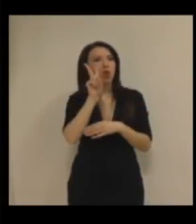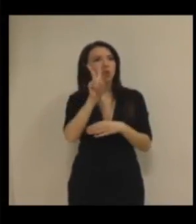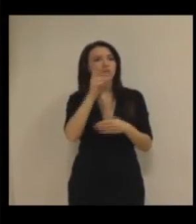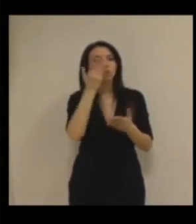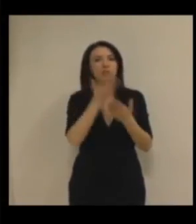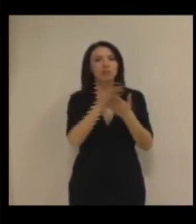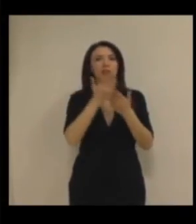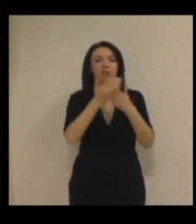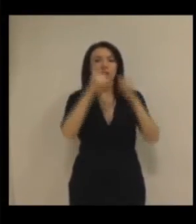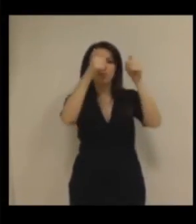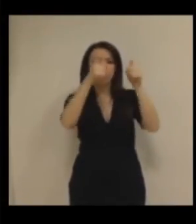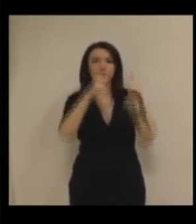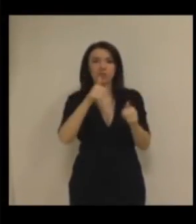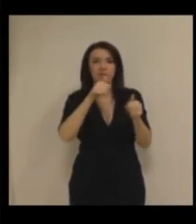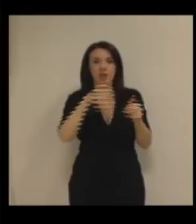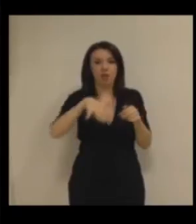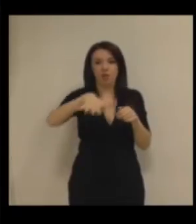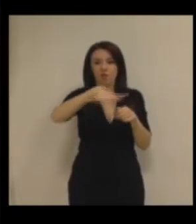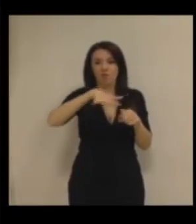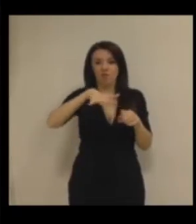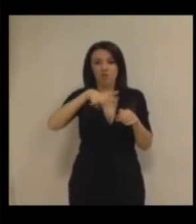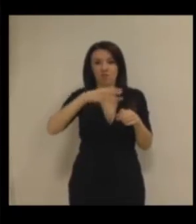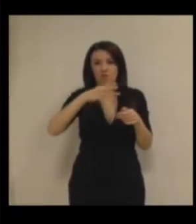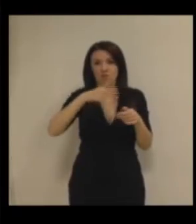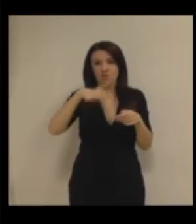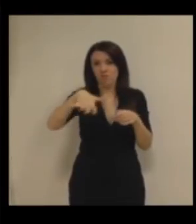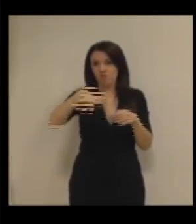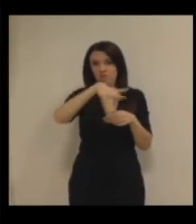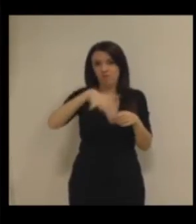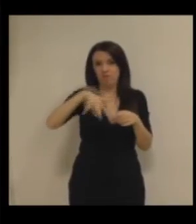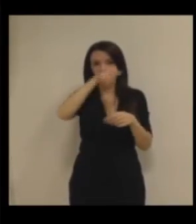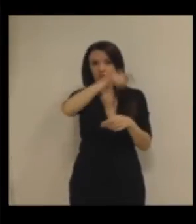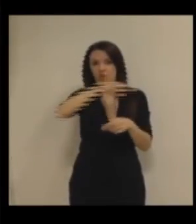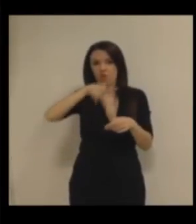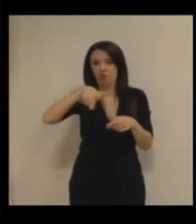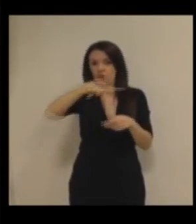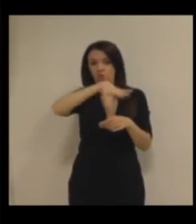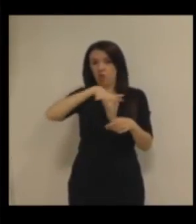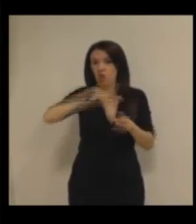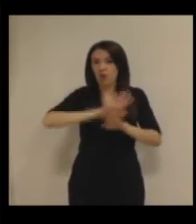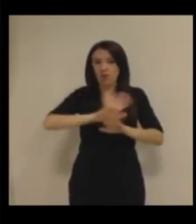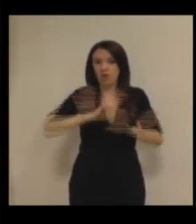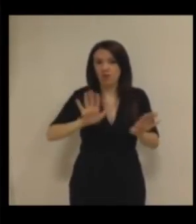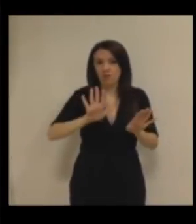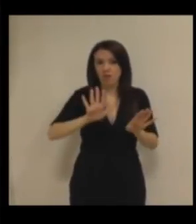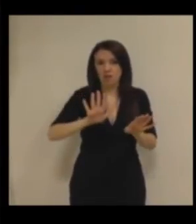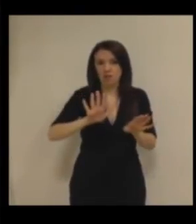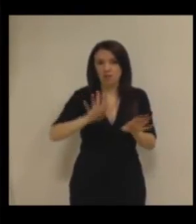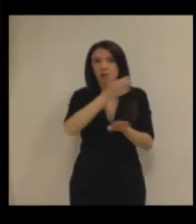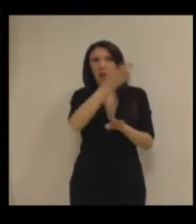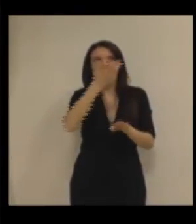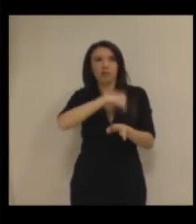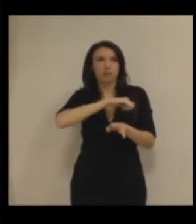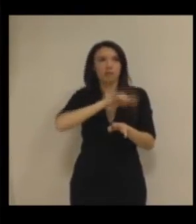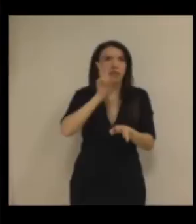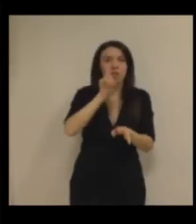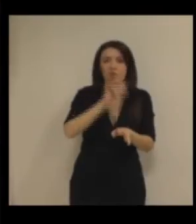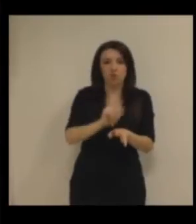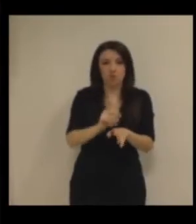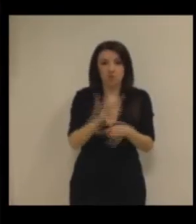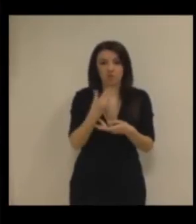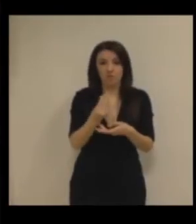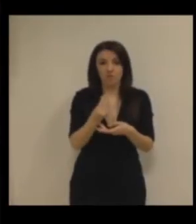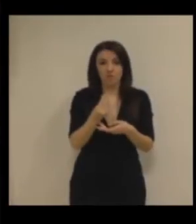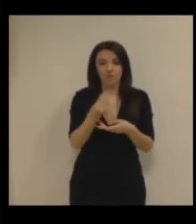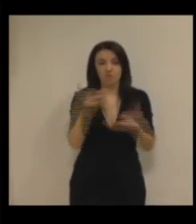los certificados que son, que afectan a los ciudadanos de esa zona. Con lo cual ya digamos que